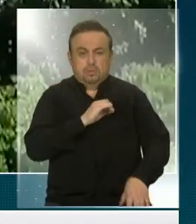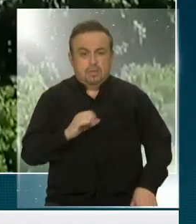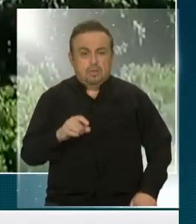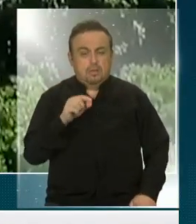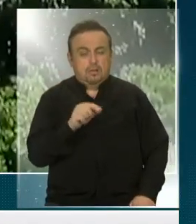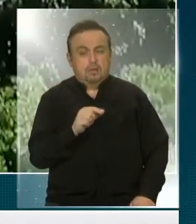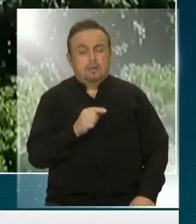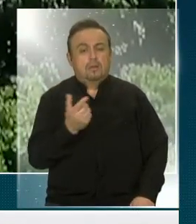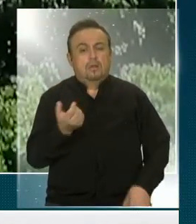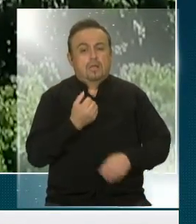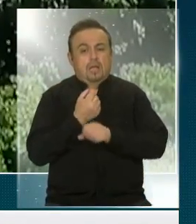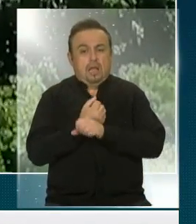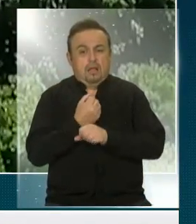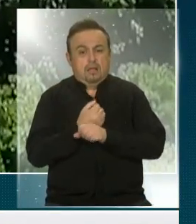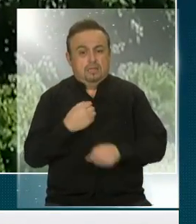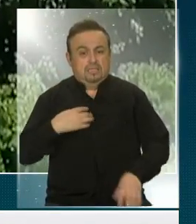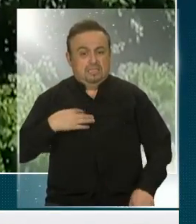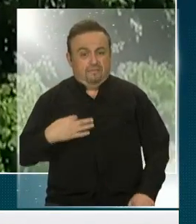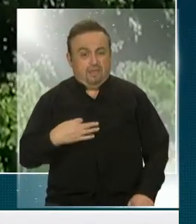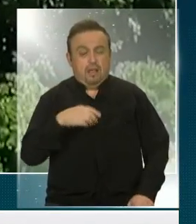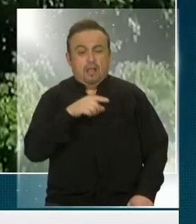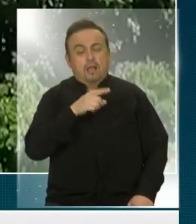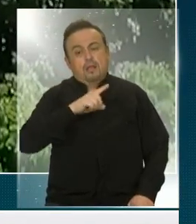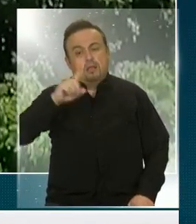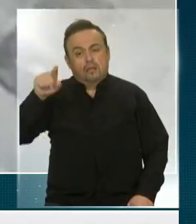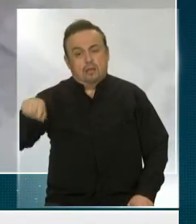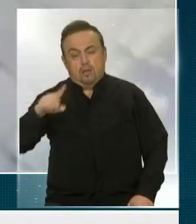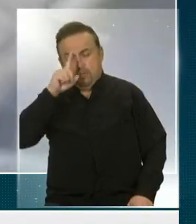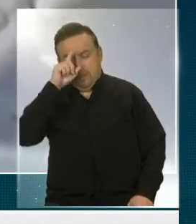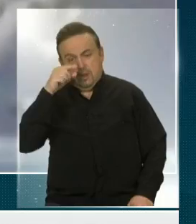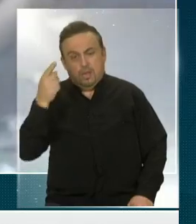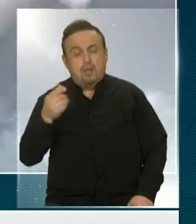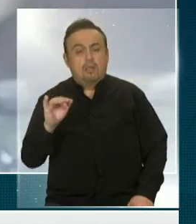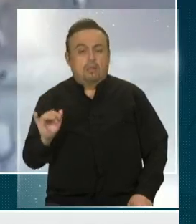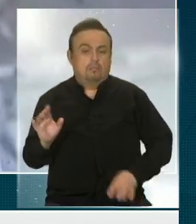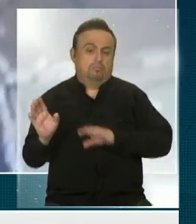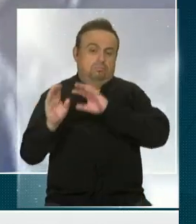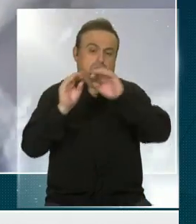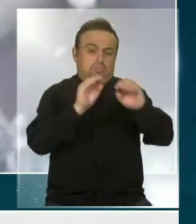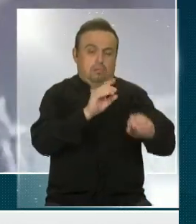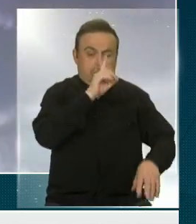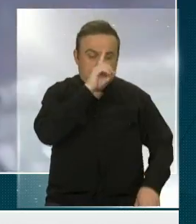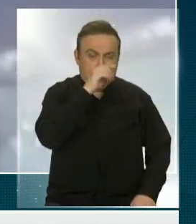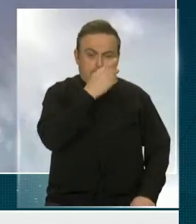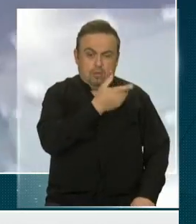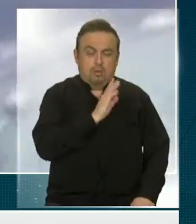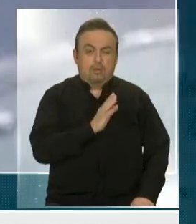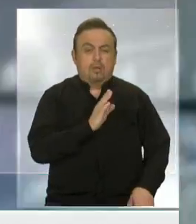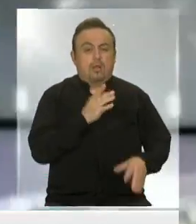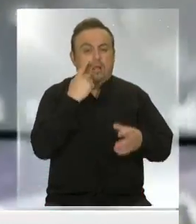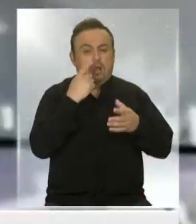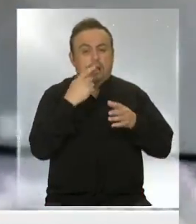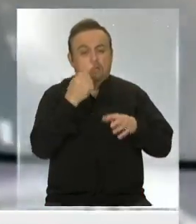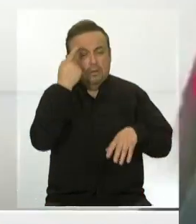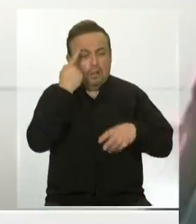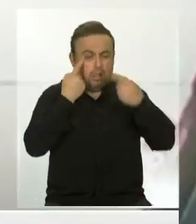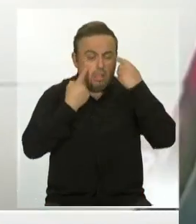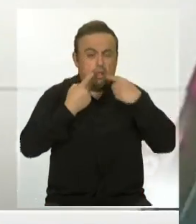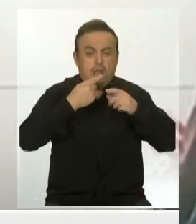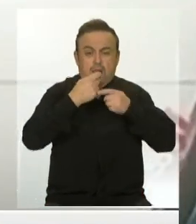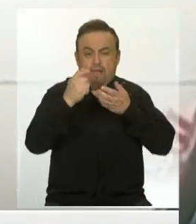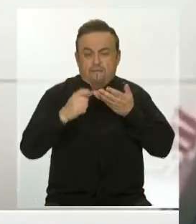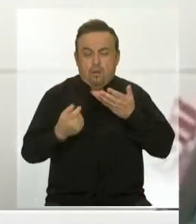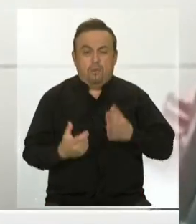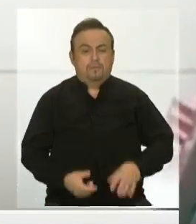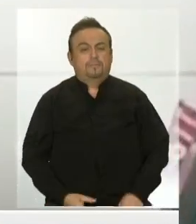este carabinero fue llevado a la posta central y finalmente al hospital institucional, donde está su lesión en evaluación. Así